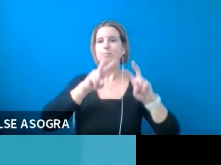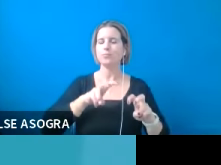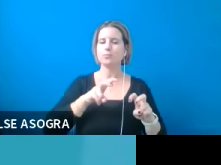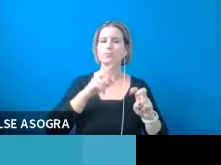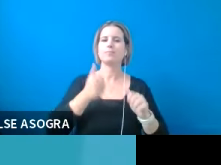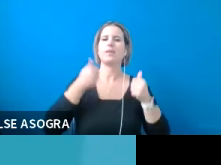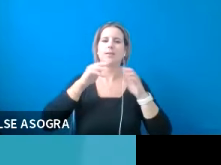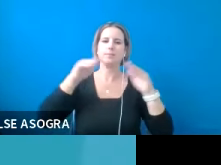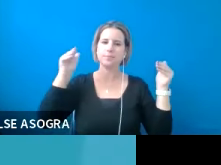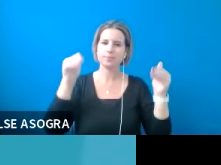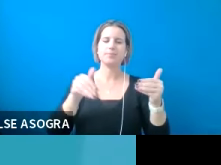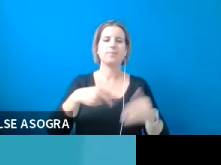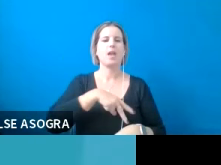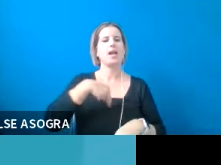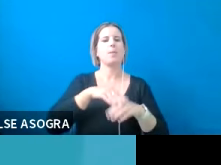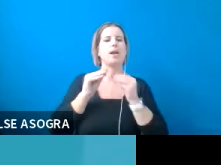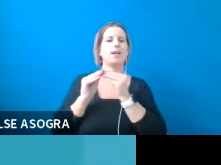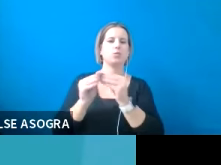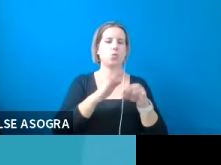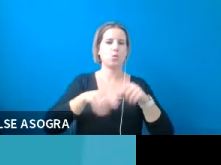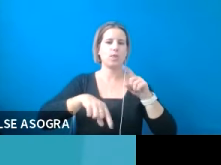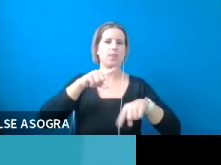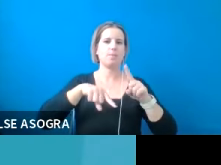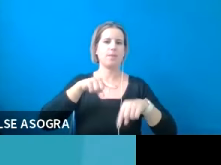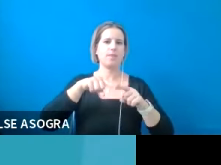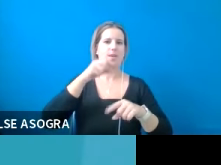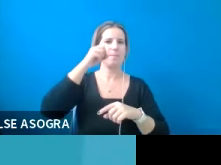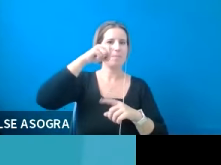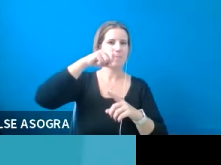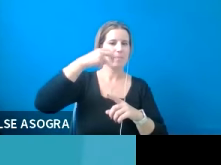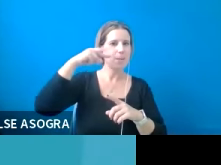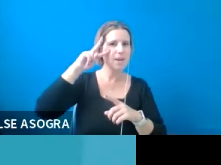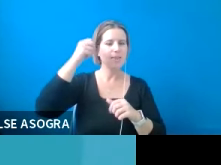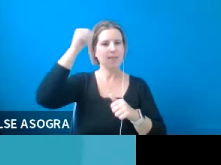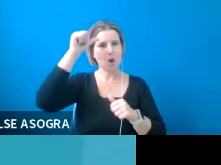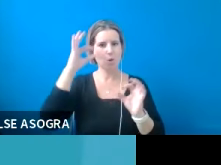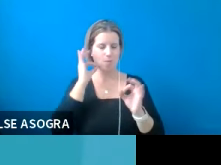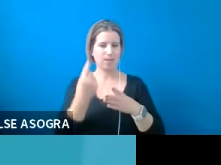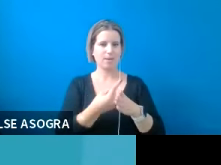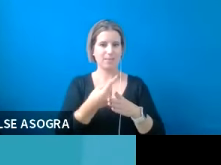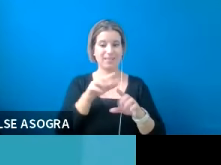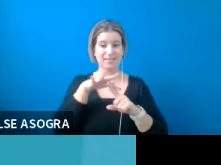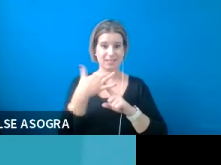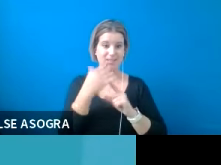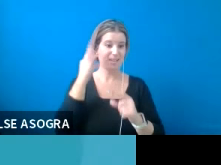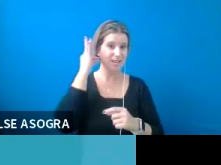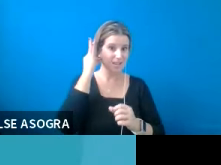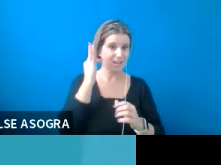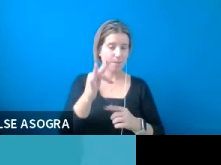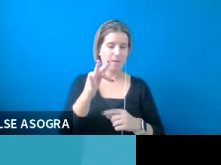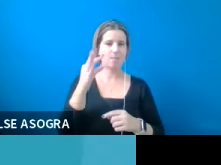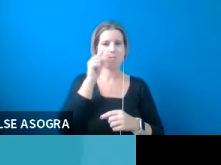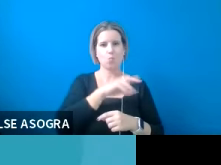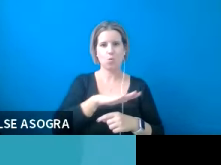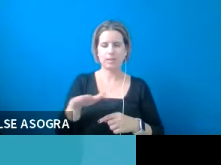centrarse y a generalizar desde la experiencia de los hombres en el espectro en este caso las niñas y las mujeres han estado